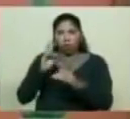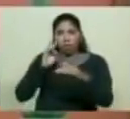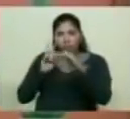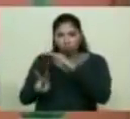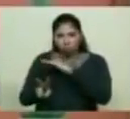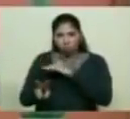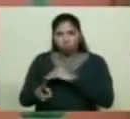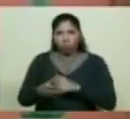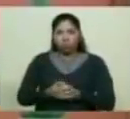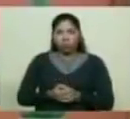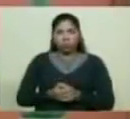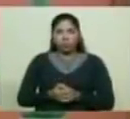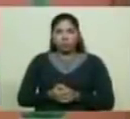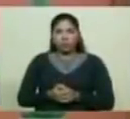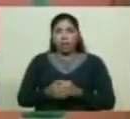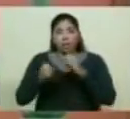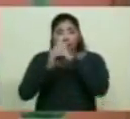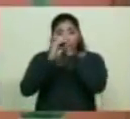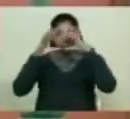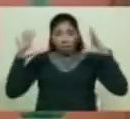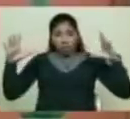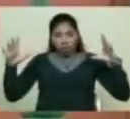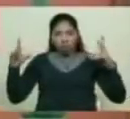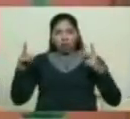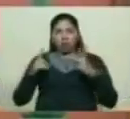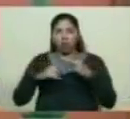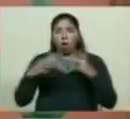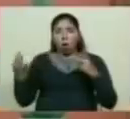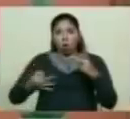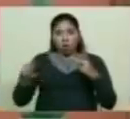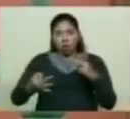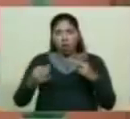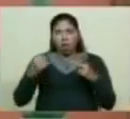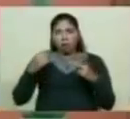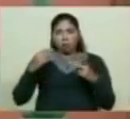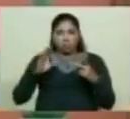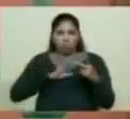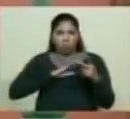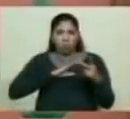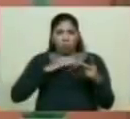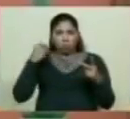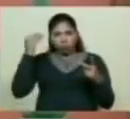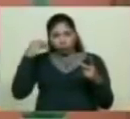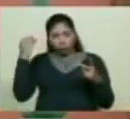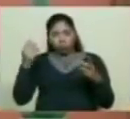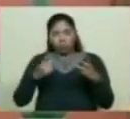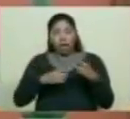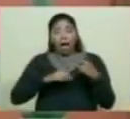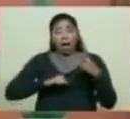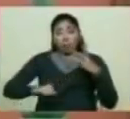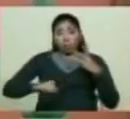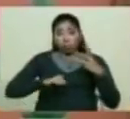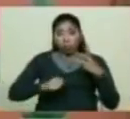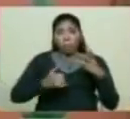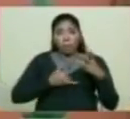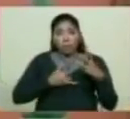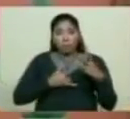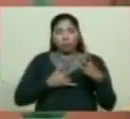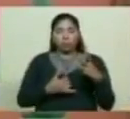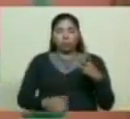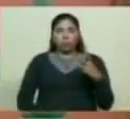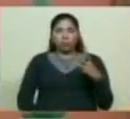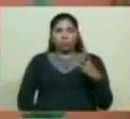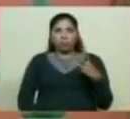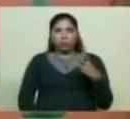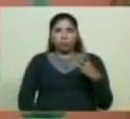la creatividad la originalidad en su pensamiento y de su acción el